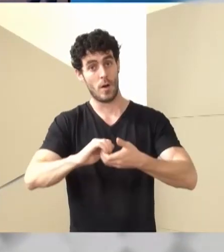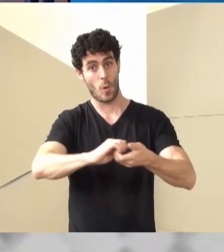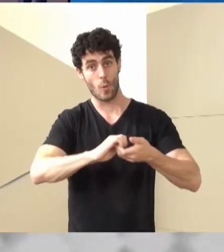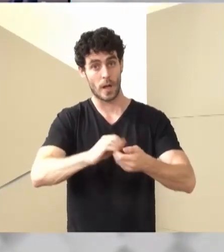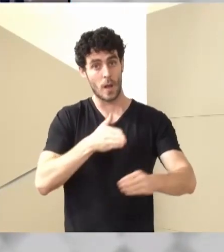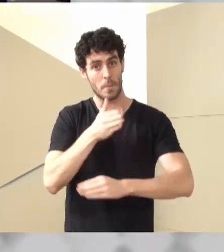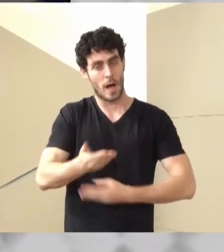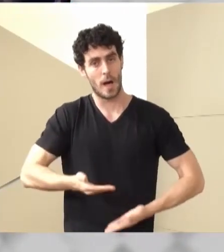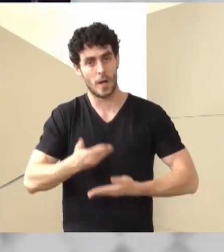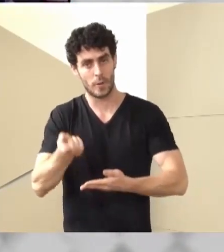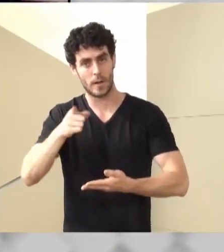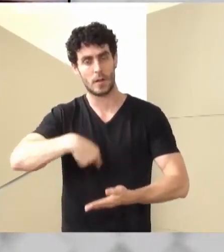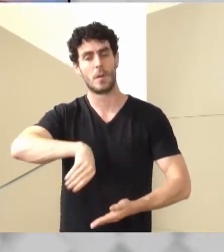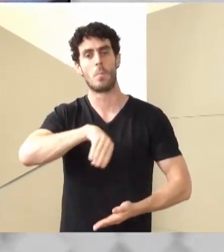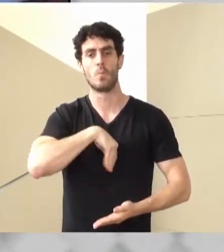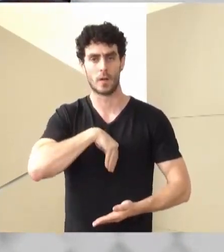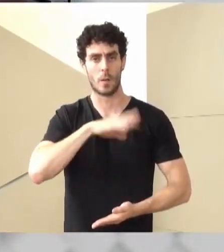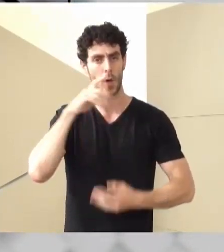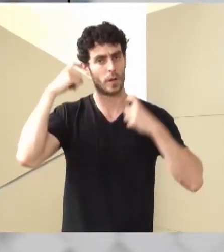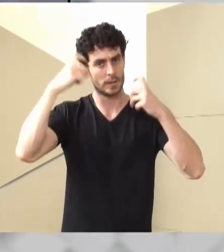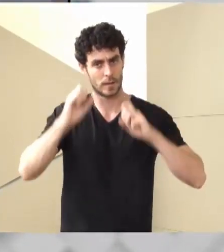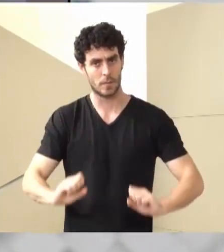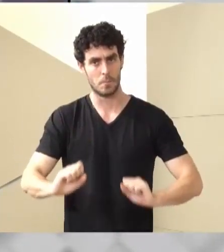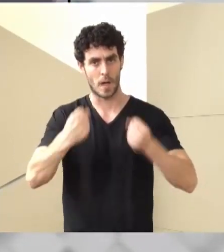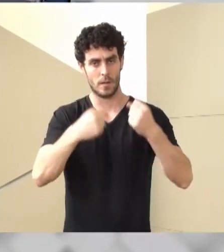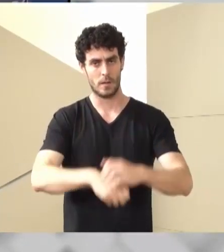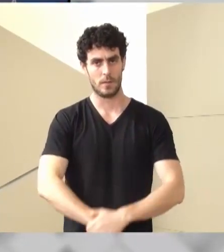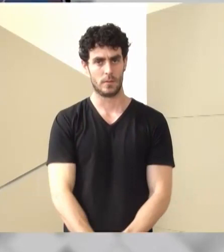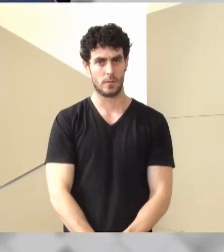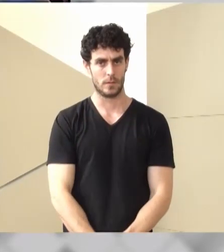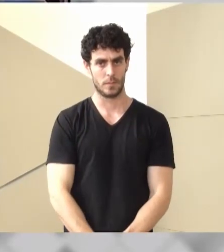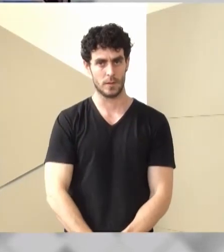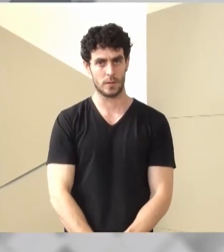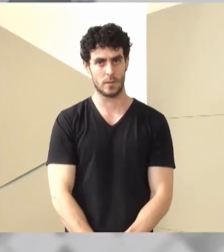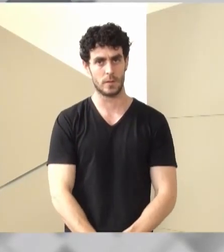para ayudarle y también perdió la vida al intentar salvarle.